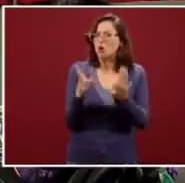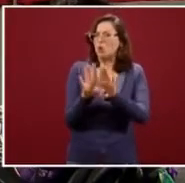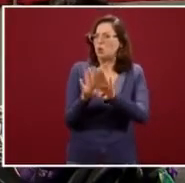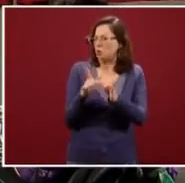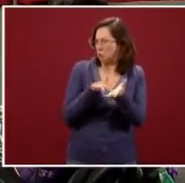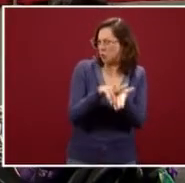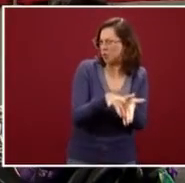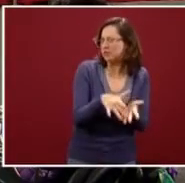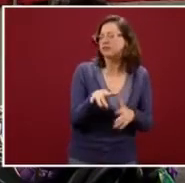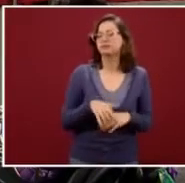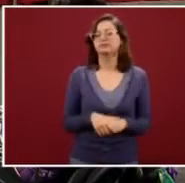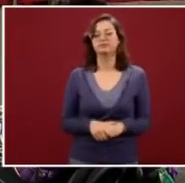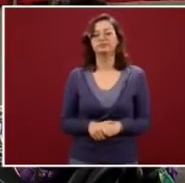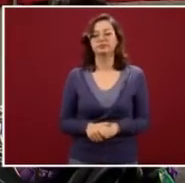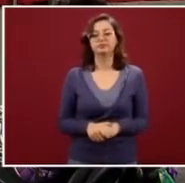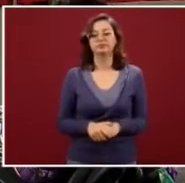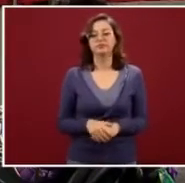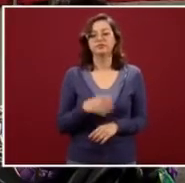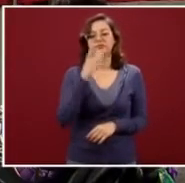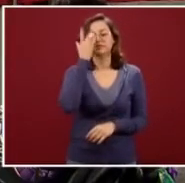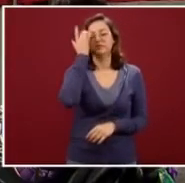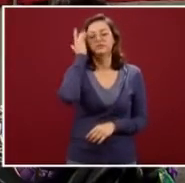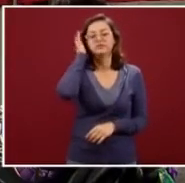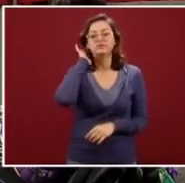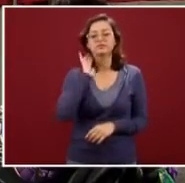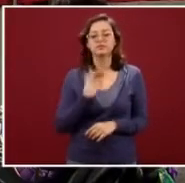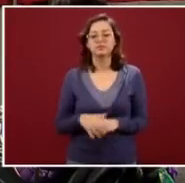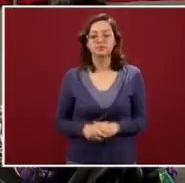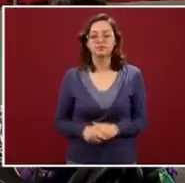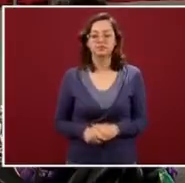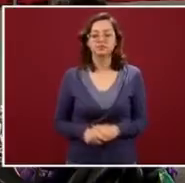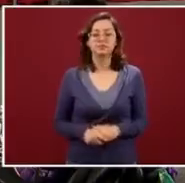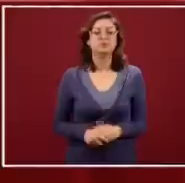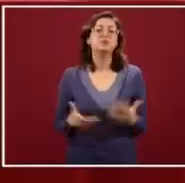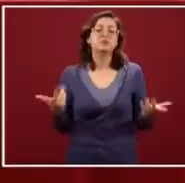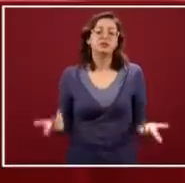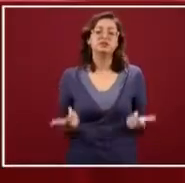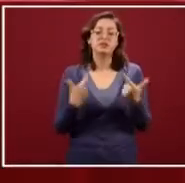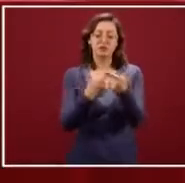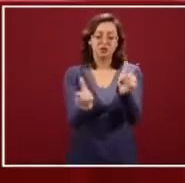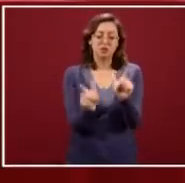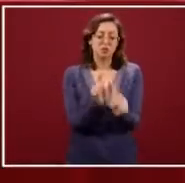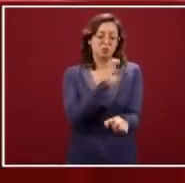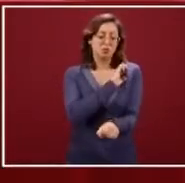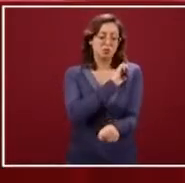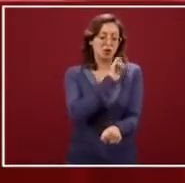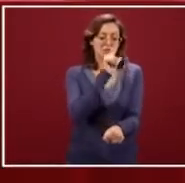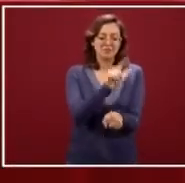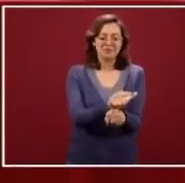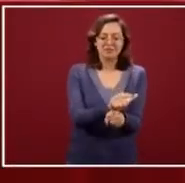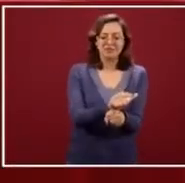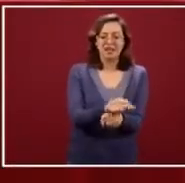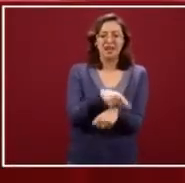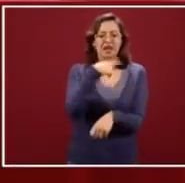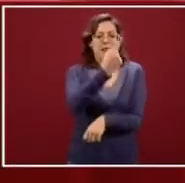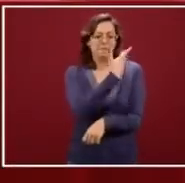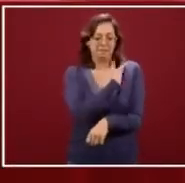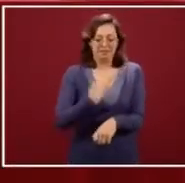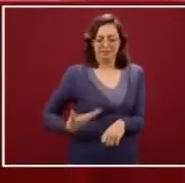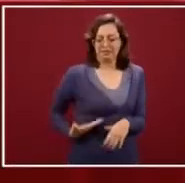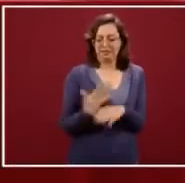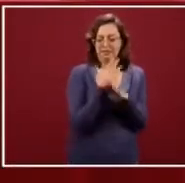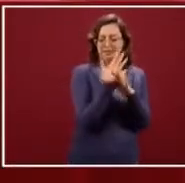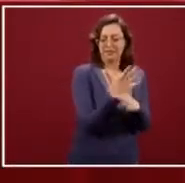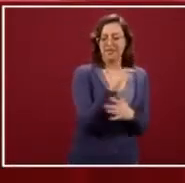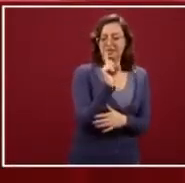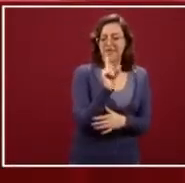le contesto. Cuando hablamos de equipos especiales, quizá esto es lo que ha generado confusión, que se suman 2 ideas, lo que dijo el presidente sobre el plan DN3 y